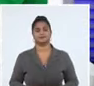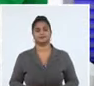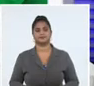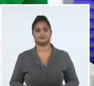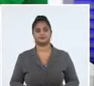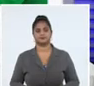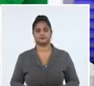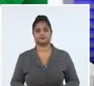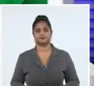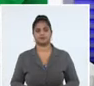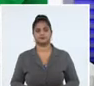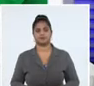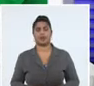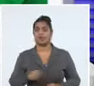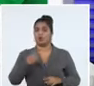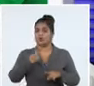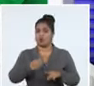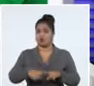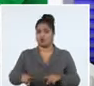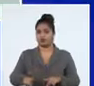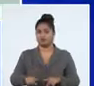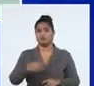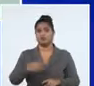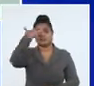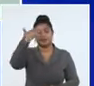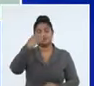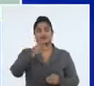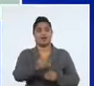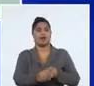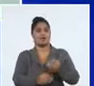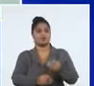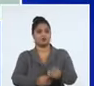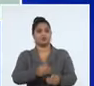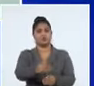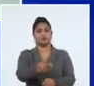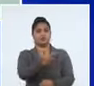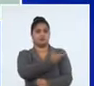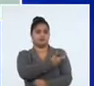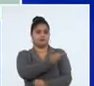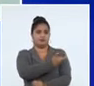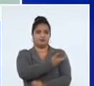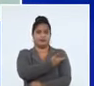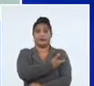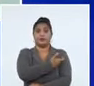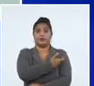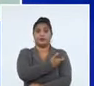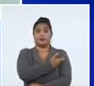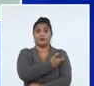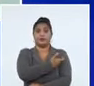incrementando el cumplimiento de la vacunación. Ha sido un elemento decisivo